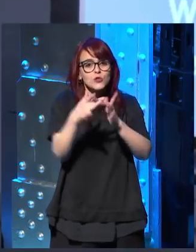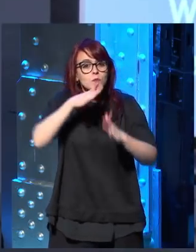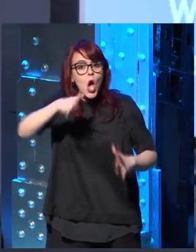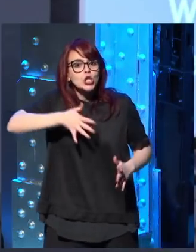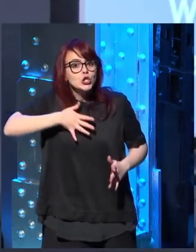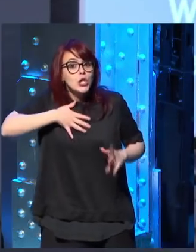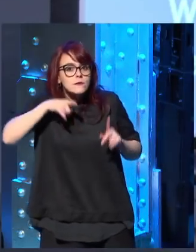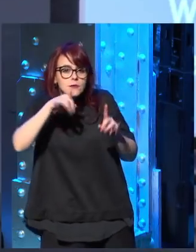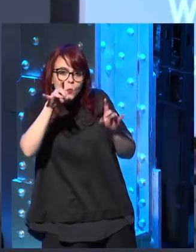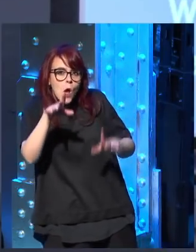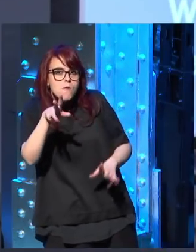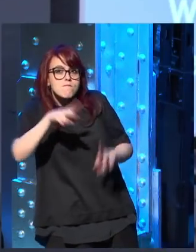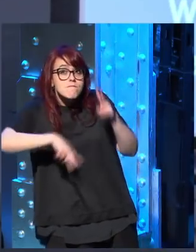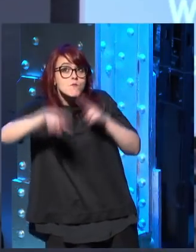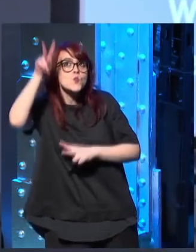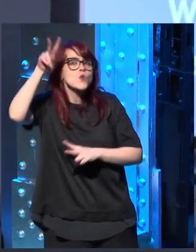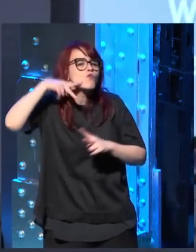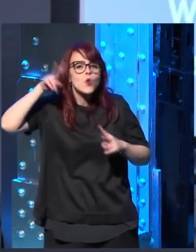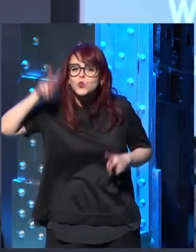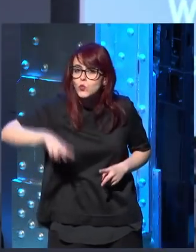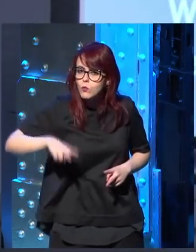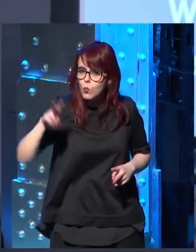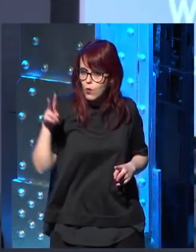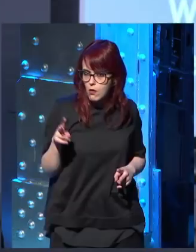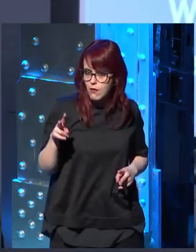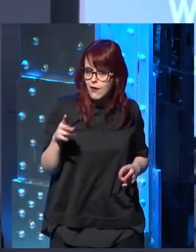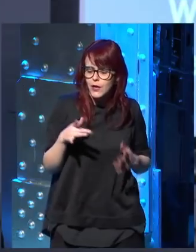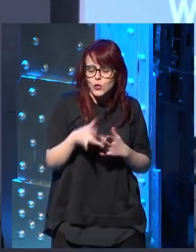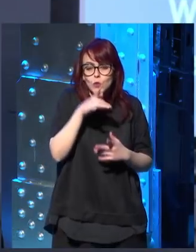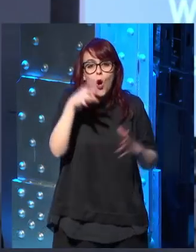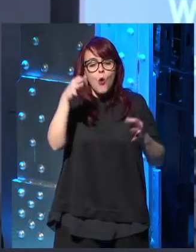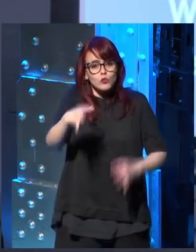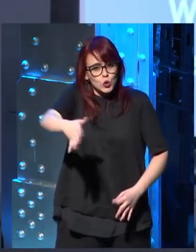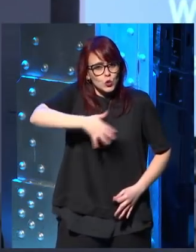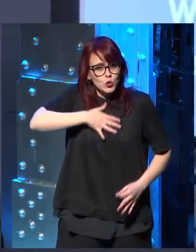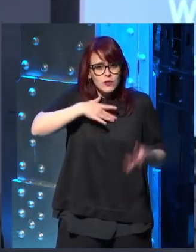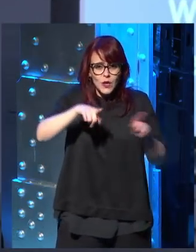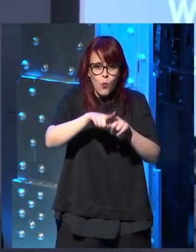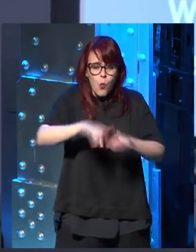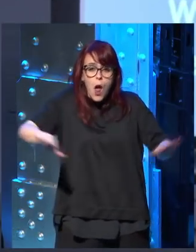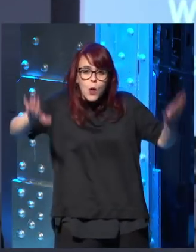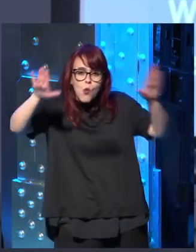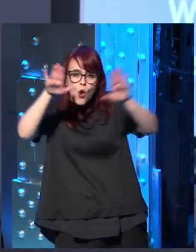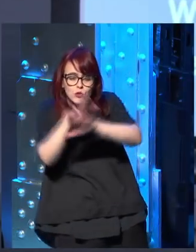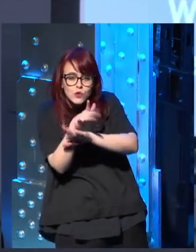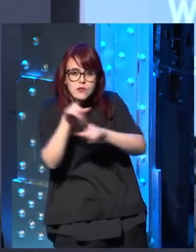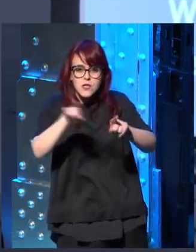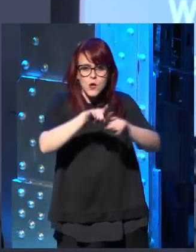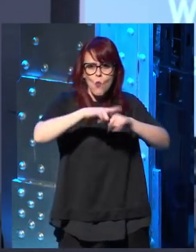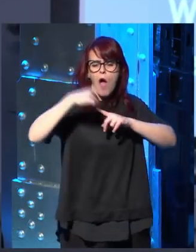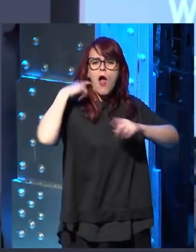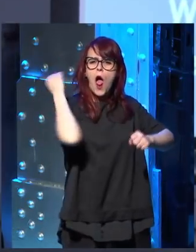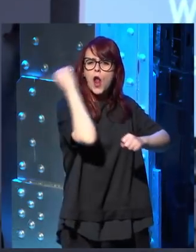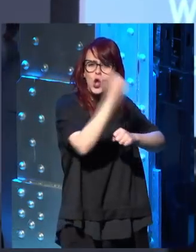así. La tos, llegada en la oscuridad como llegaban los golpes como martillazos o como engranajes metálicos